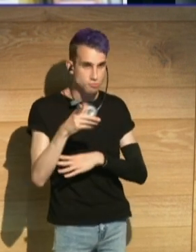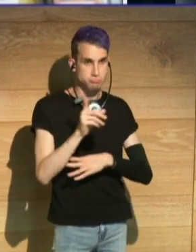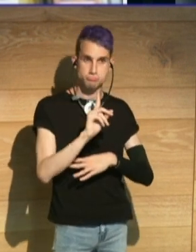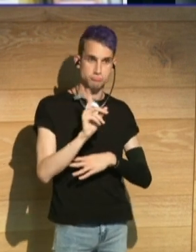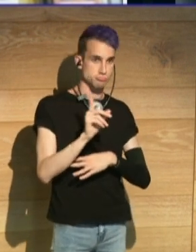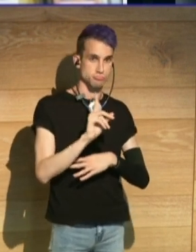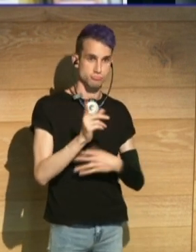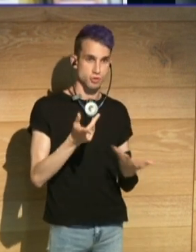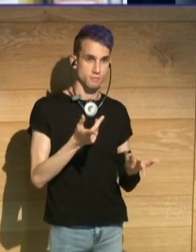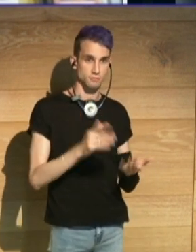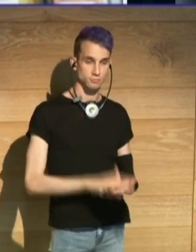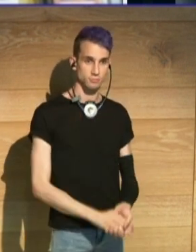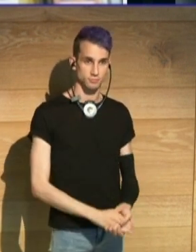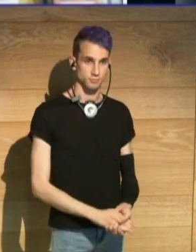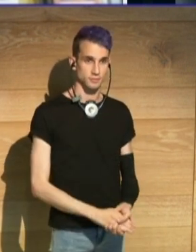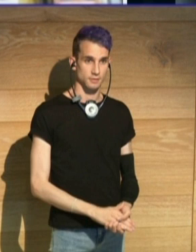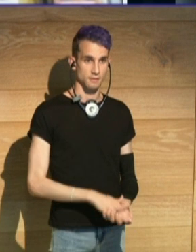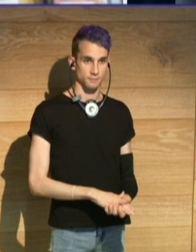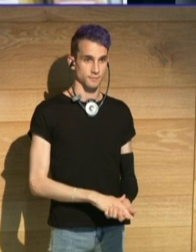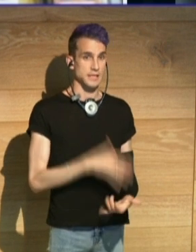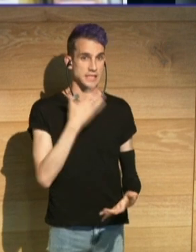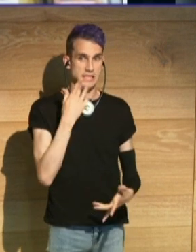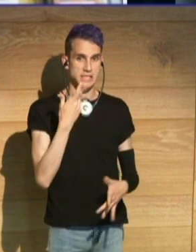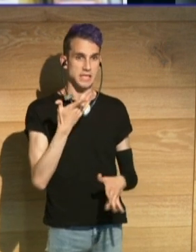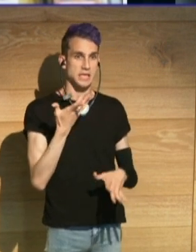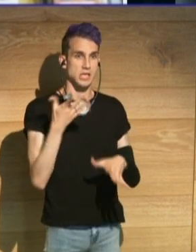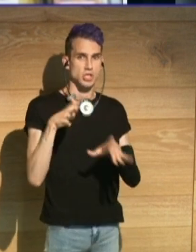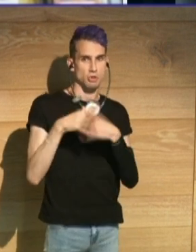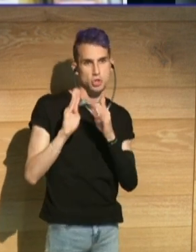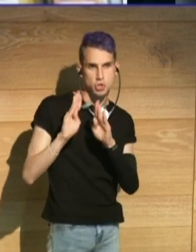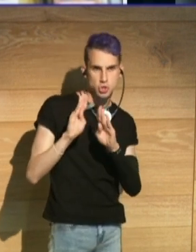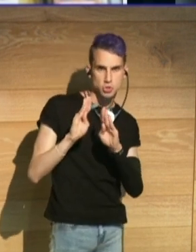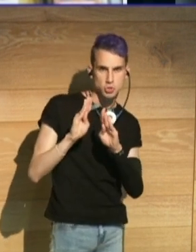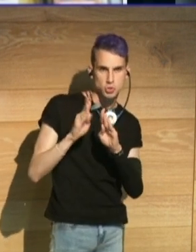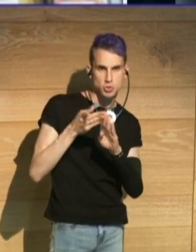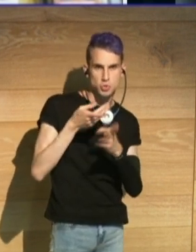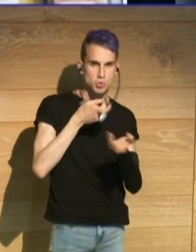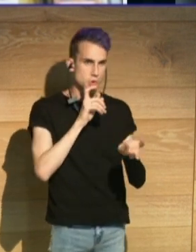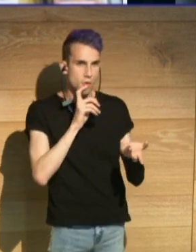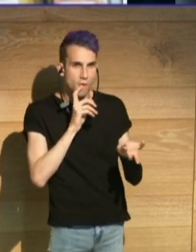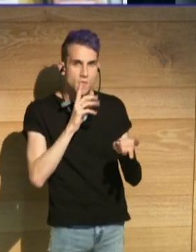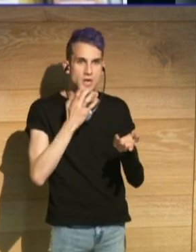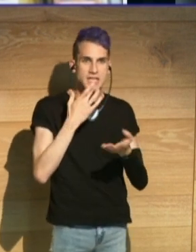no le pide evidentemente si tiene una titulación, si tiene GB, si